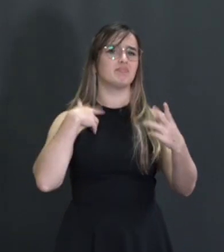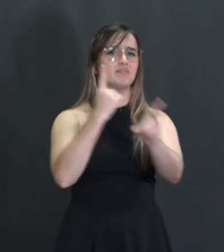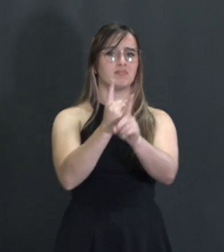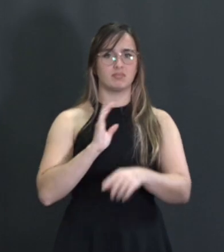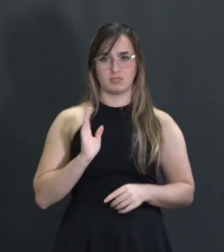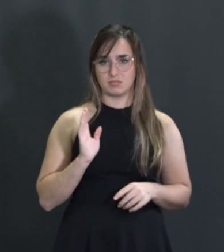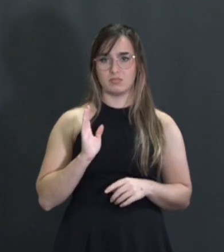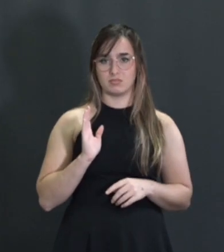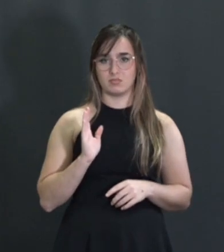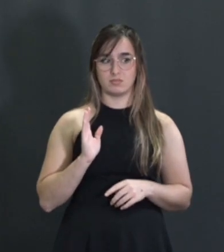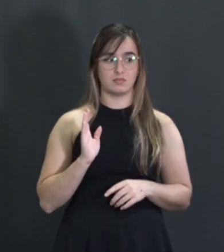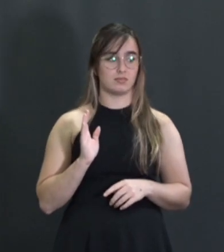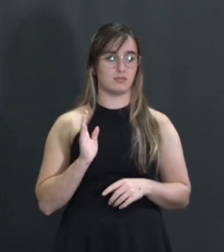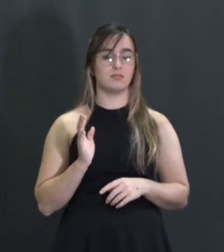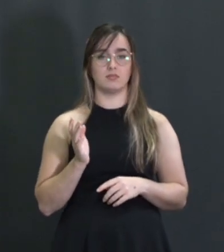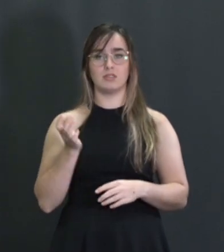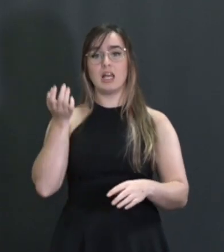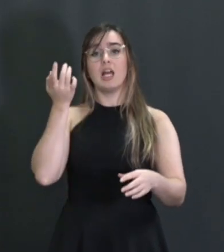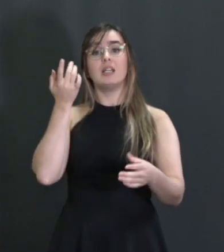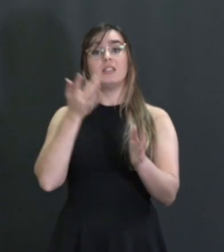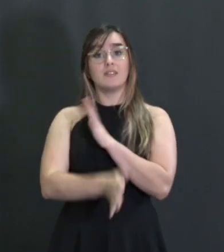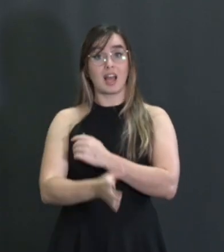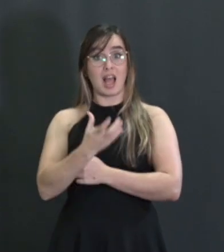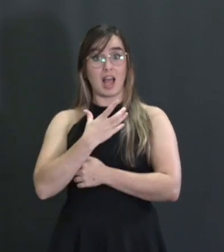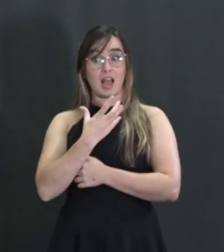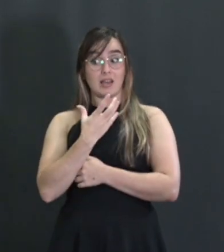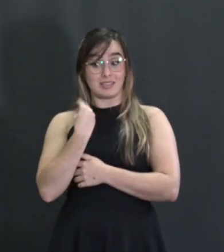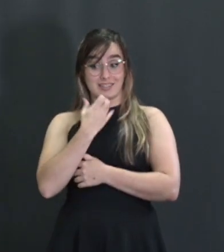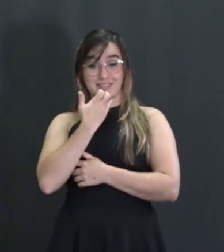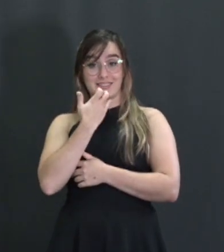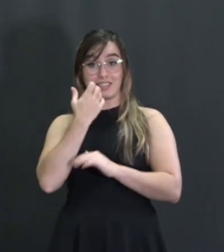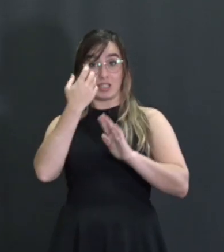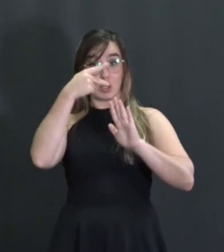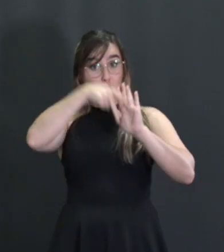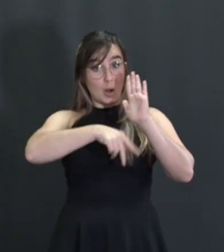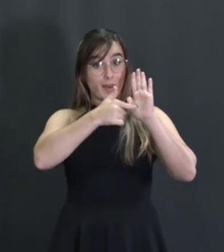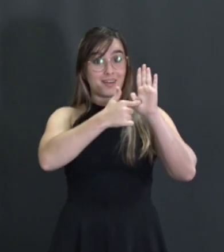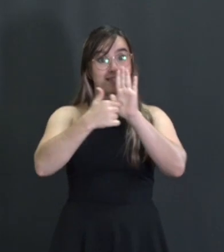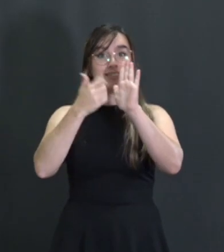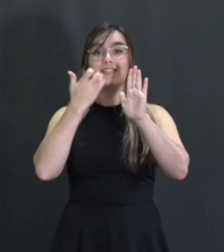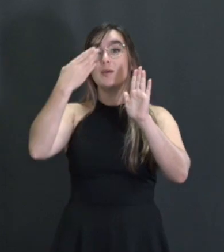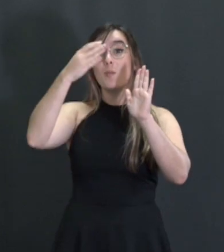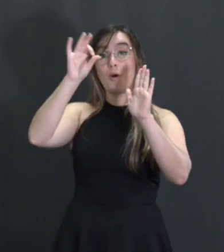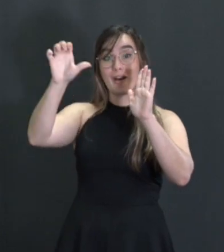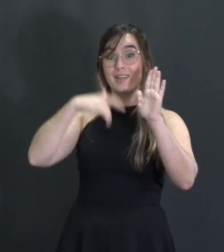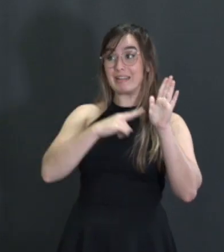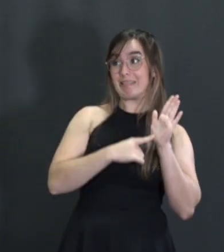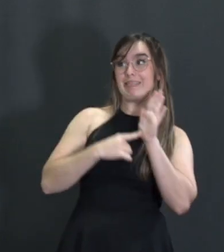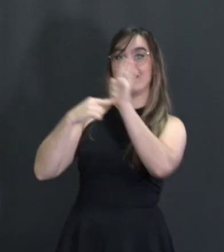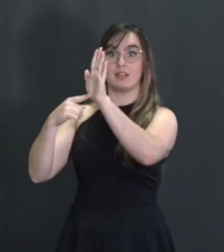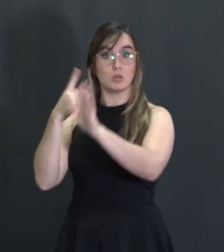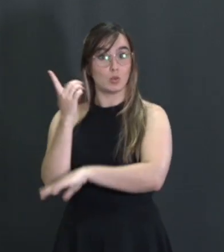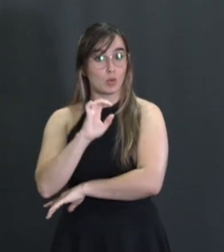Con lo cual, si no ponemos esto en la norma, si no llevamos esto al BOE, es muy